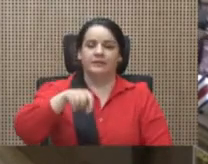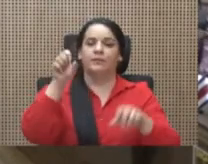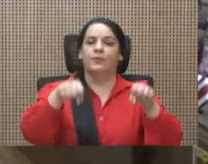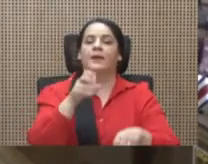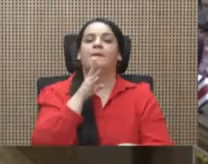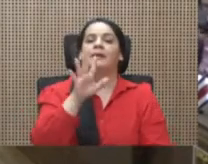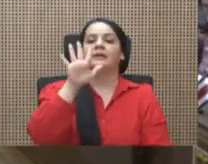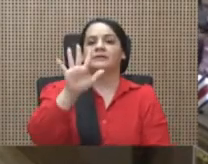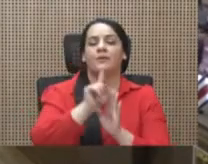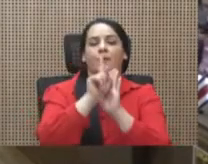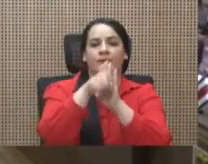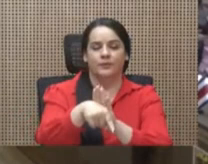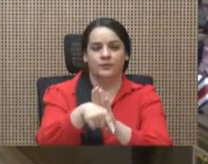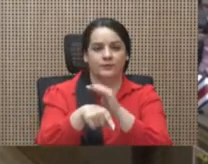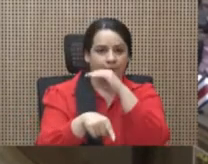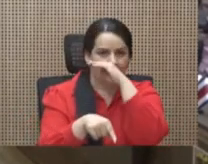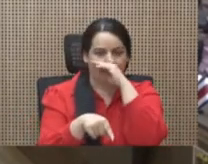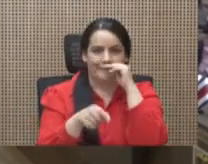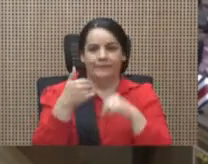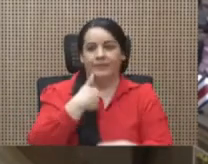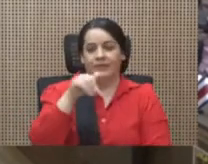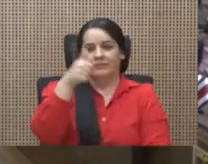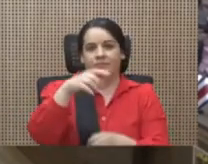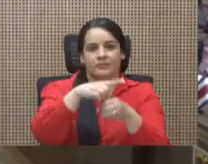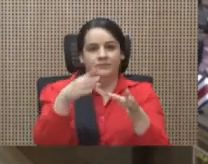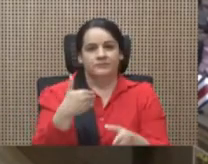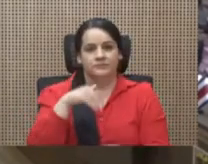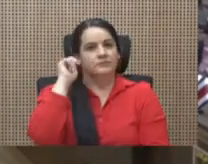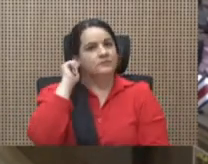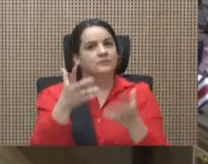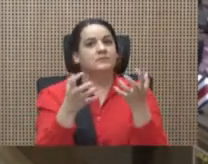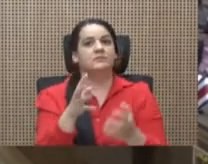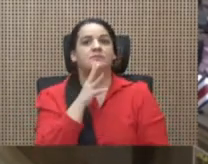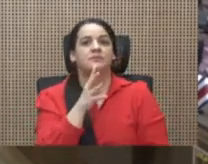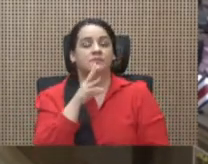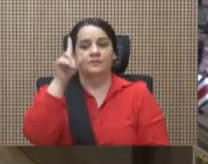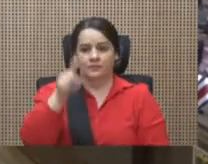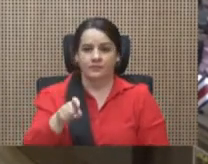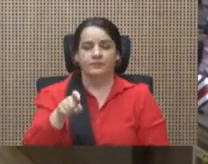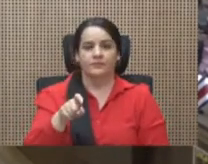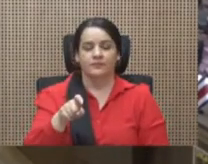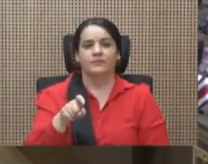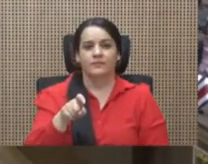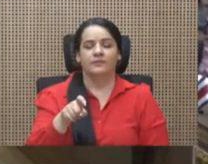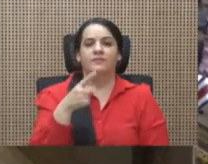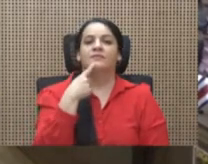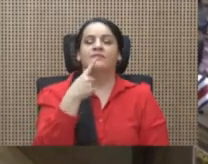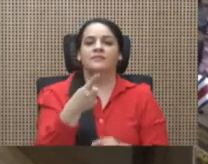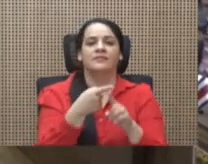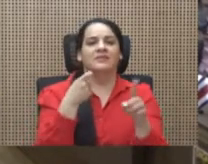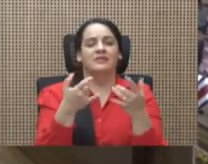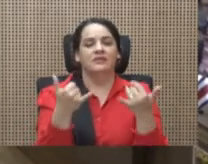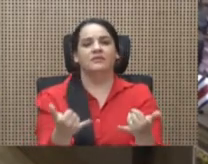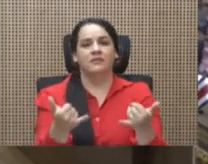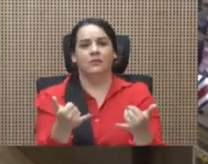5 minutos. Si hay otro diputado o diputada que quisiera hacer uso de la palabra, debería manifestarlo desde ahora